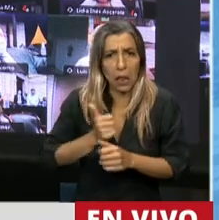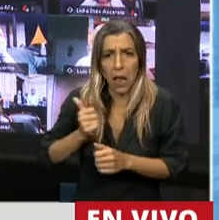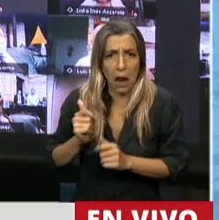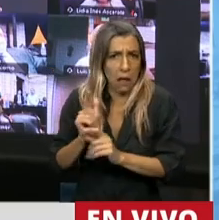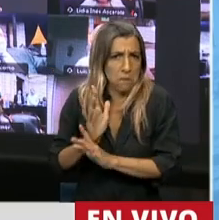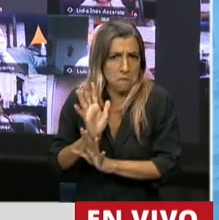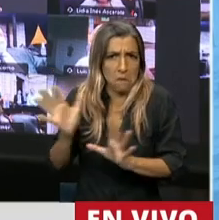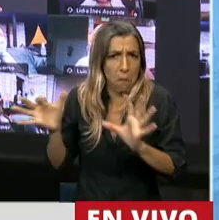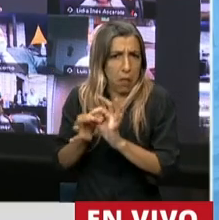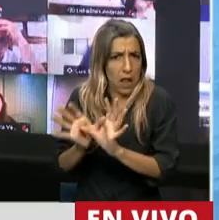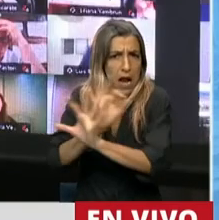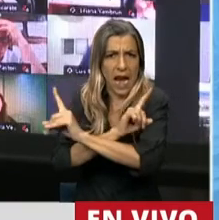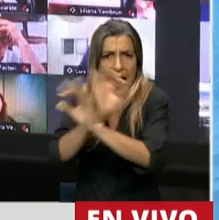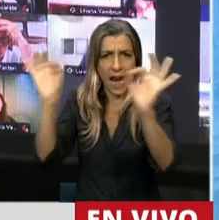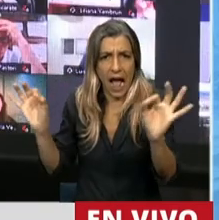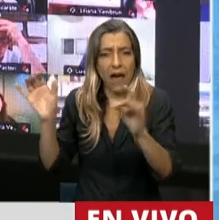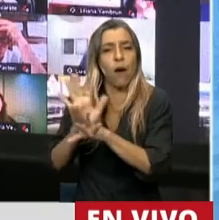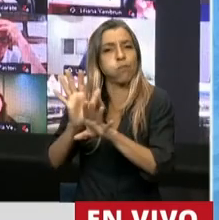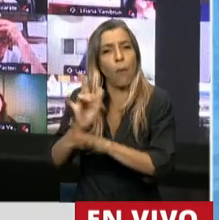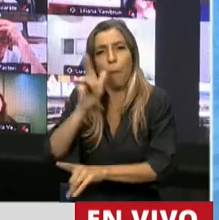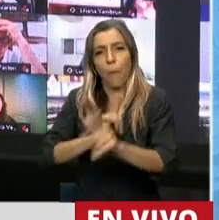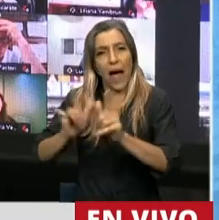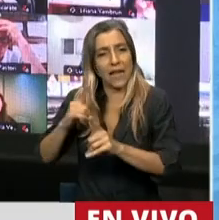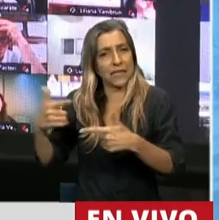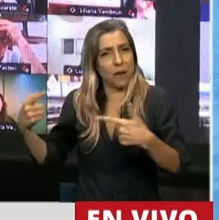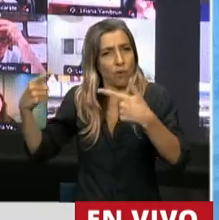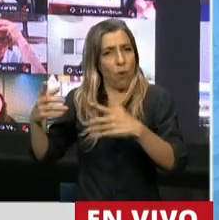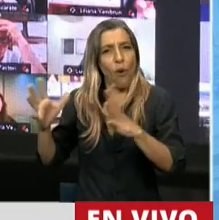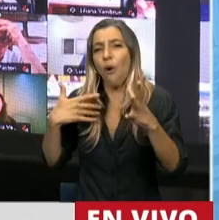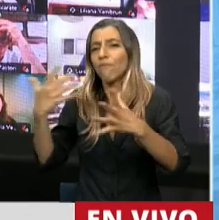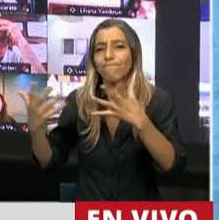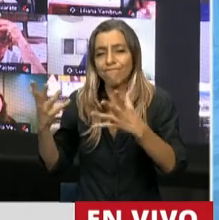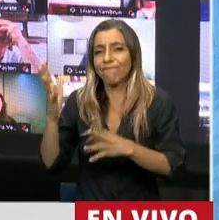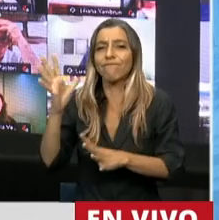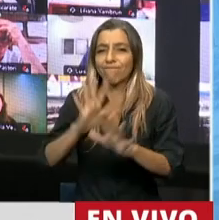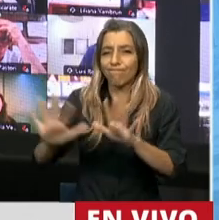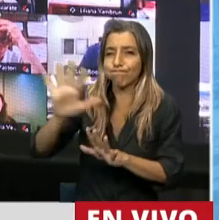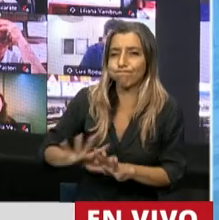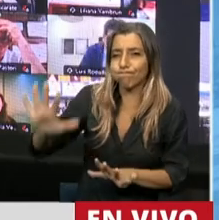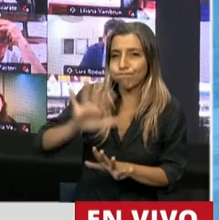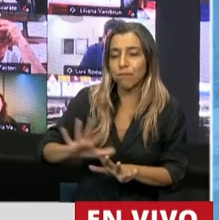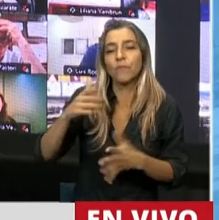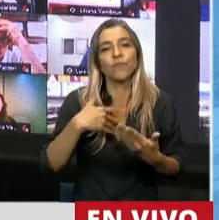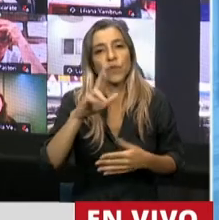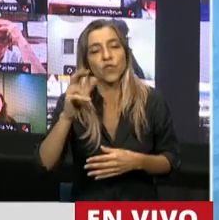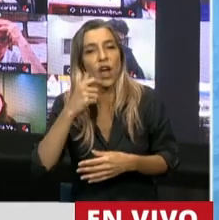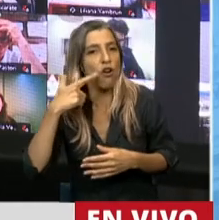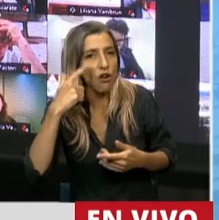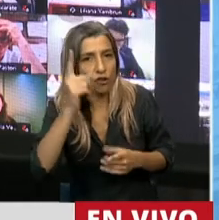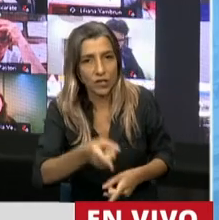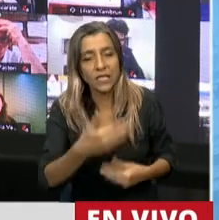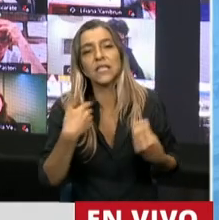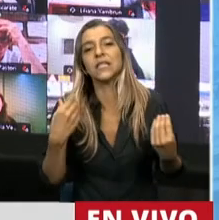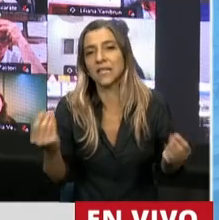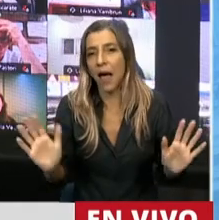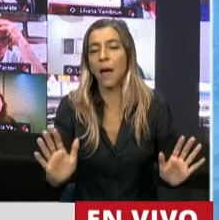el marco de la tarea que viene realizando nuestro presidente de la Nación, nuestro ministro de Defensa, Agustín Rossi, en el marco también de las 26.000